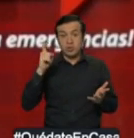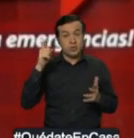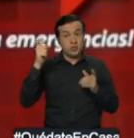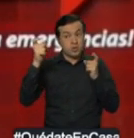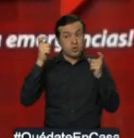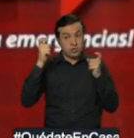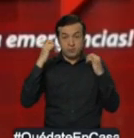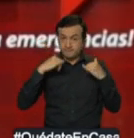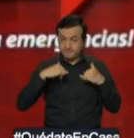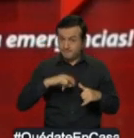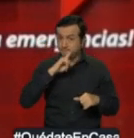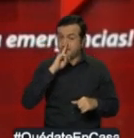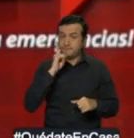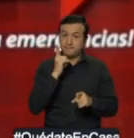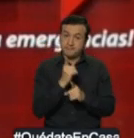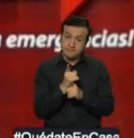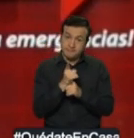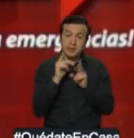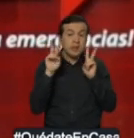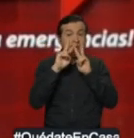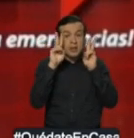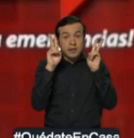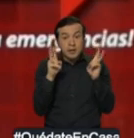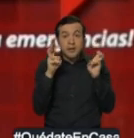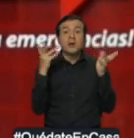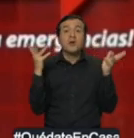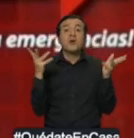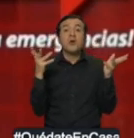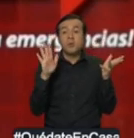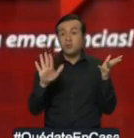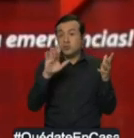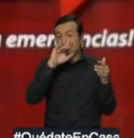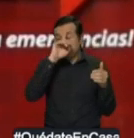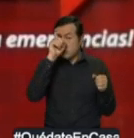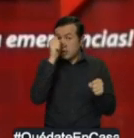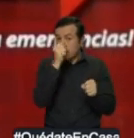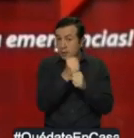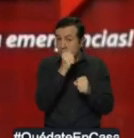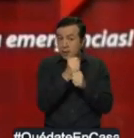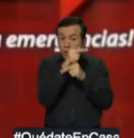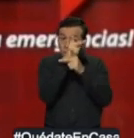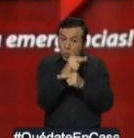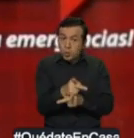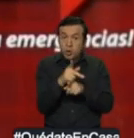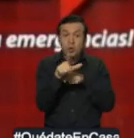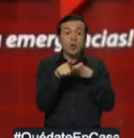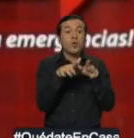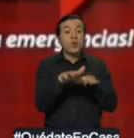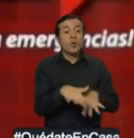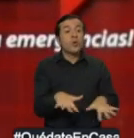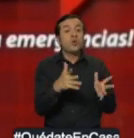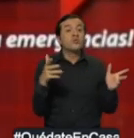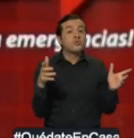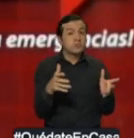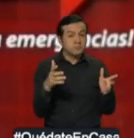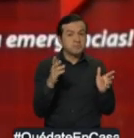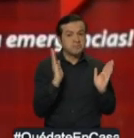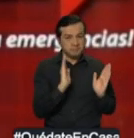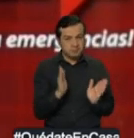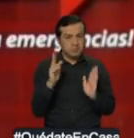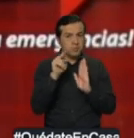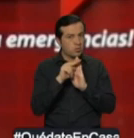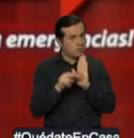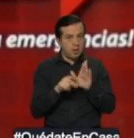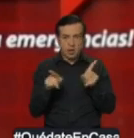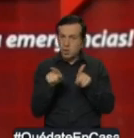estamos haciendo sobre protocolos para seguridad de sus trabajadores sobre el lugar en el que están localizadas las obras tendrán y someterse a